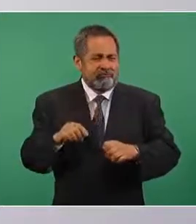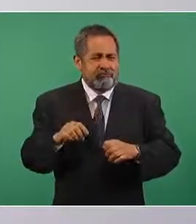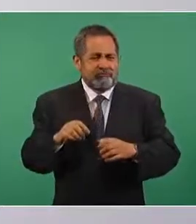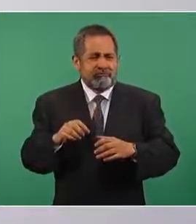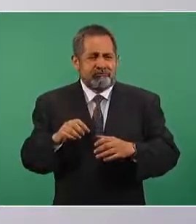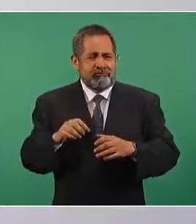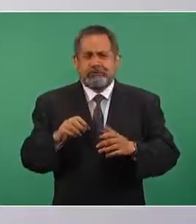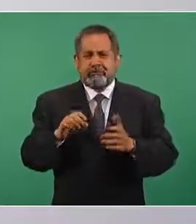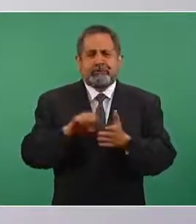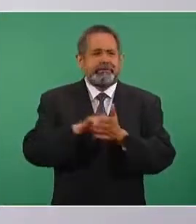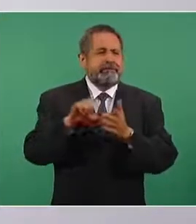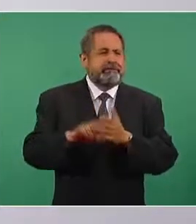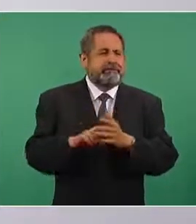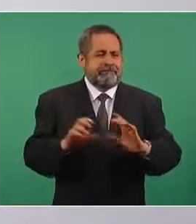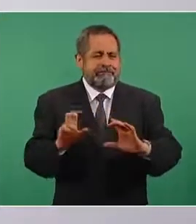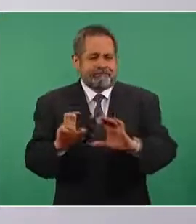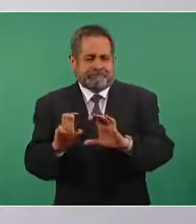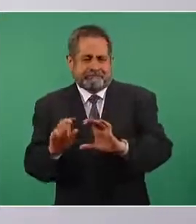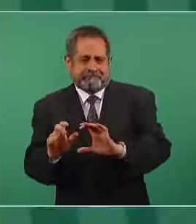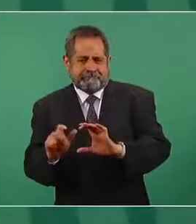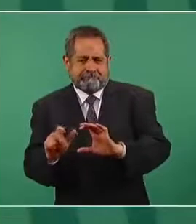cajas fuertes.